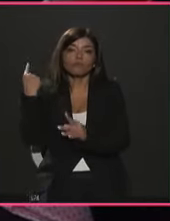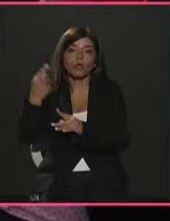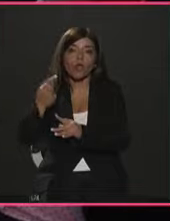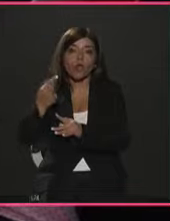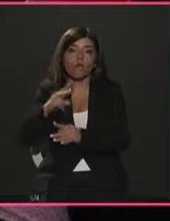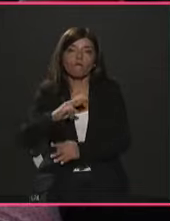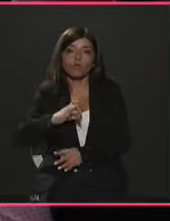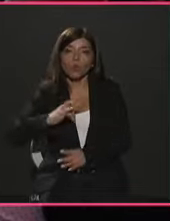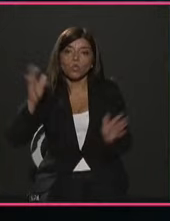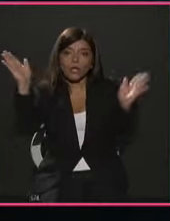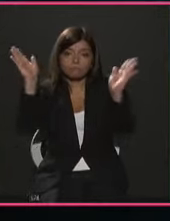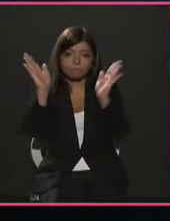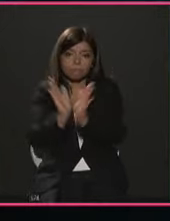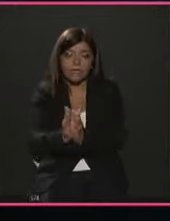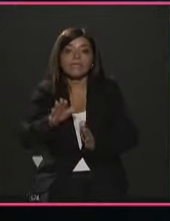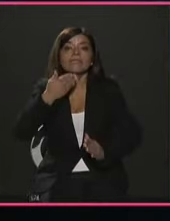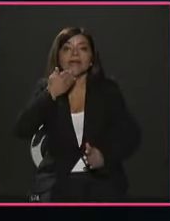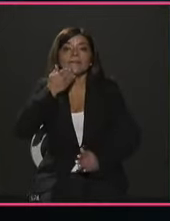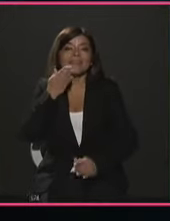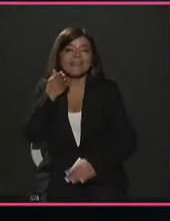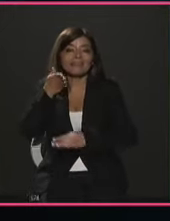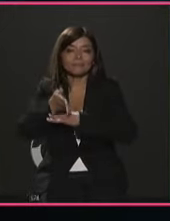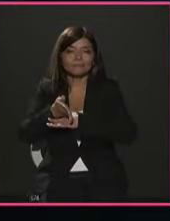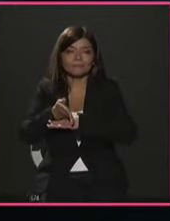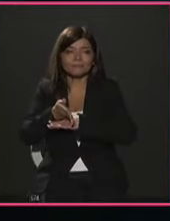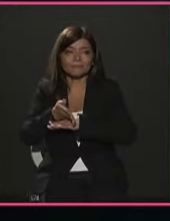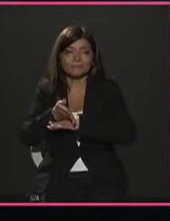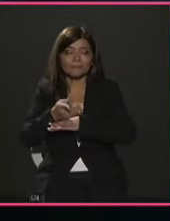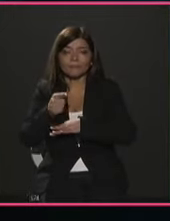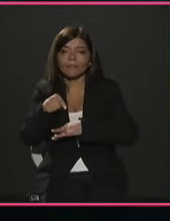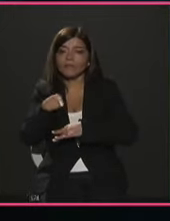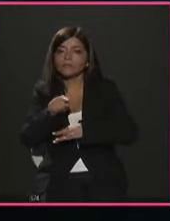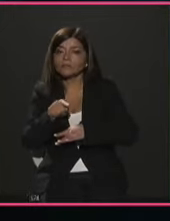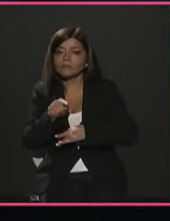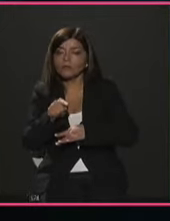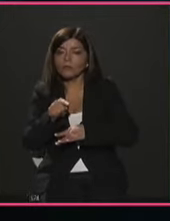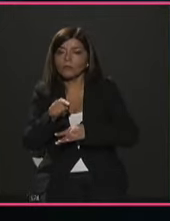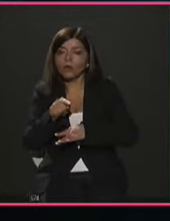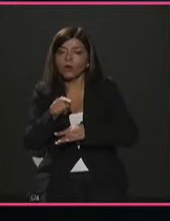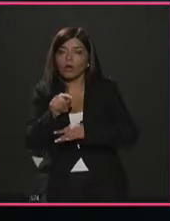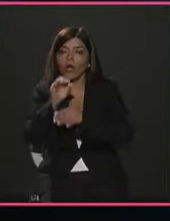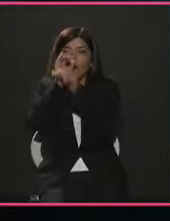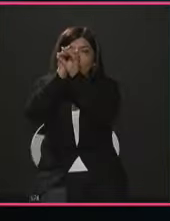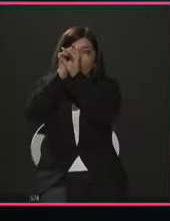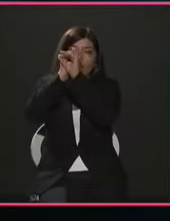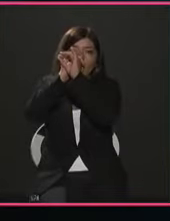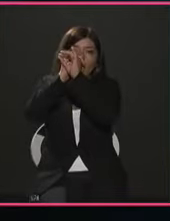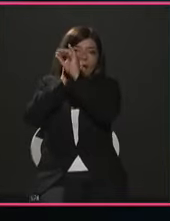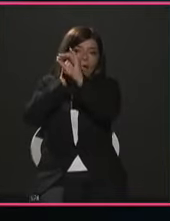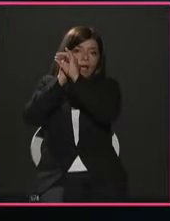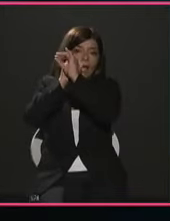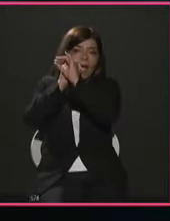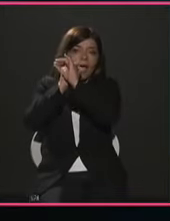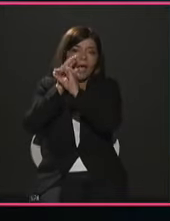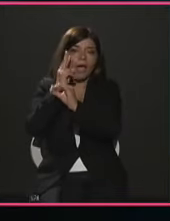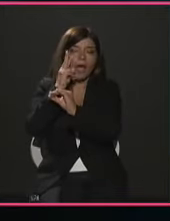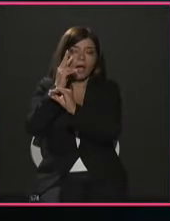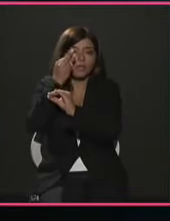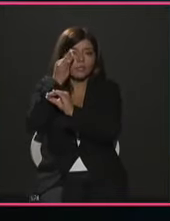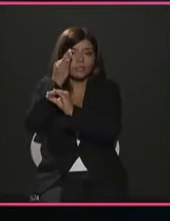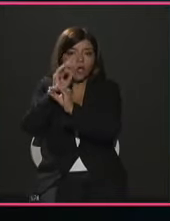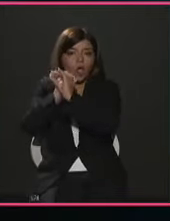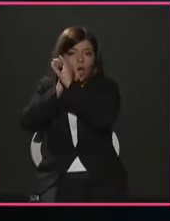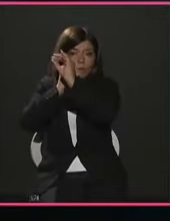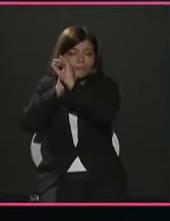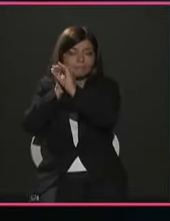vicuña estuvimos también en el en en el observatorio Ah sí estuvimos Ah